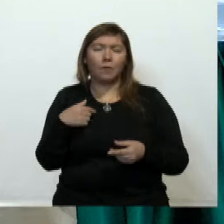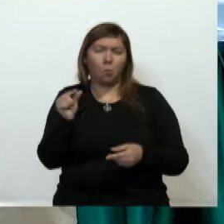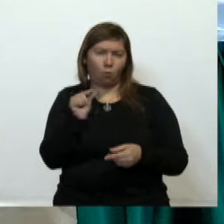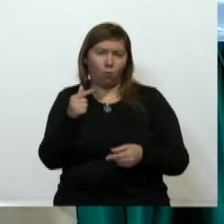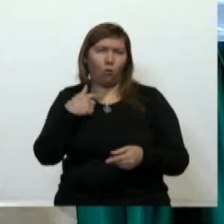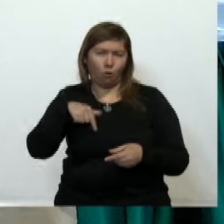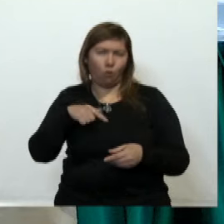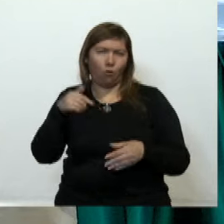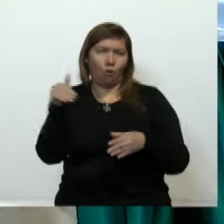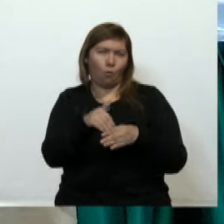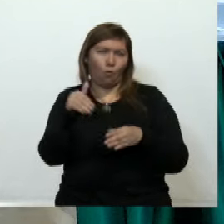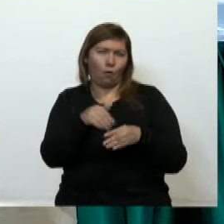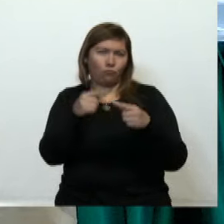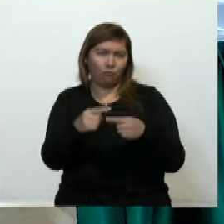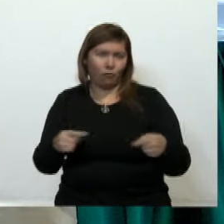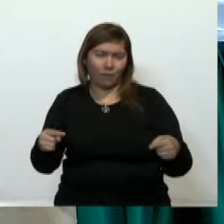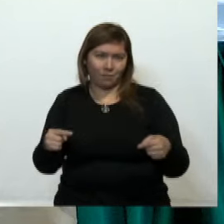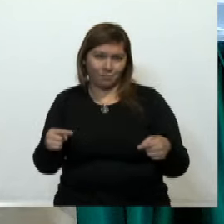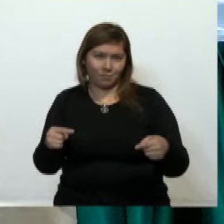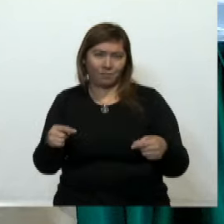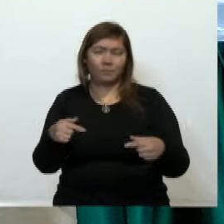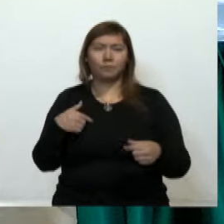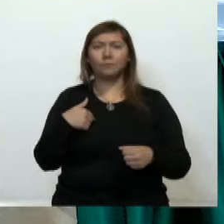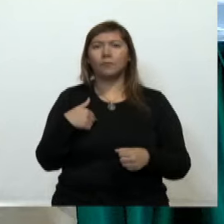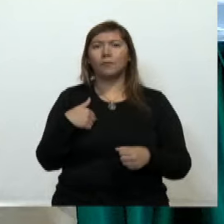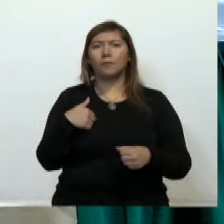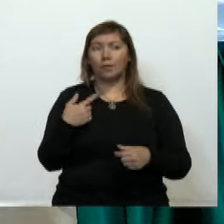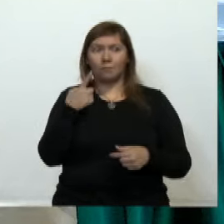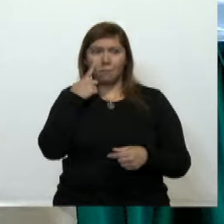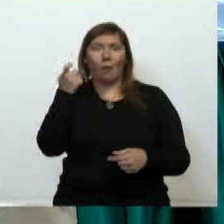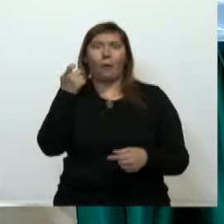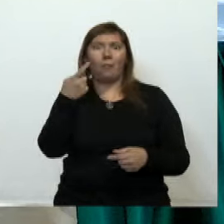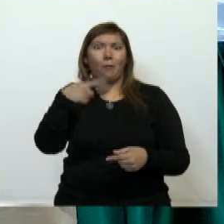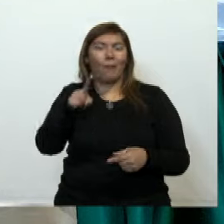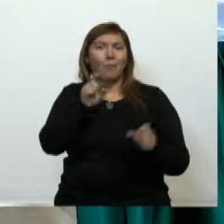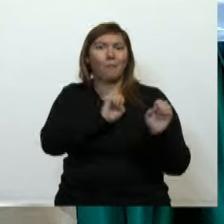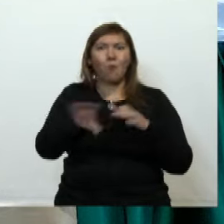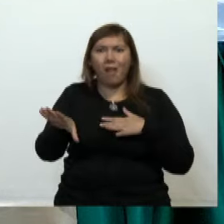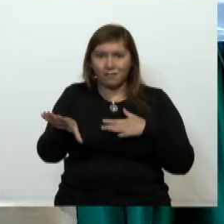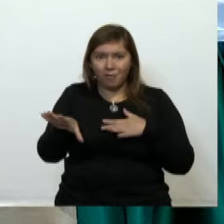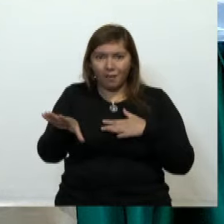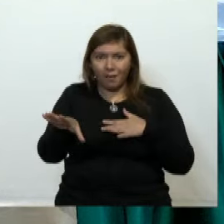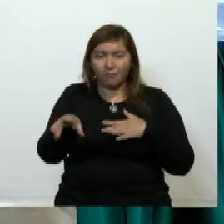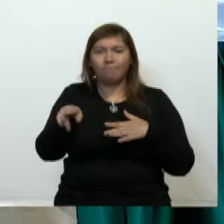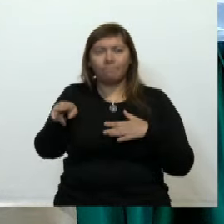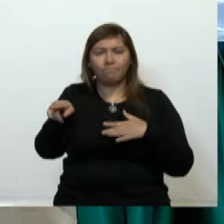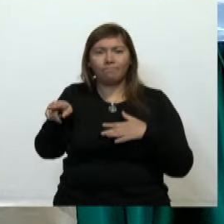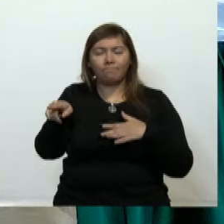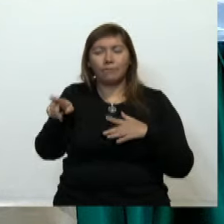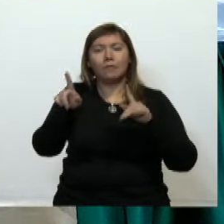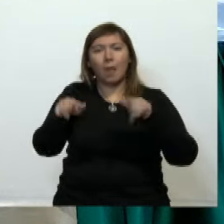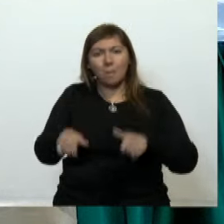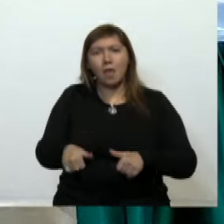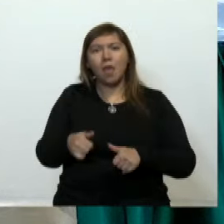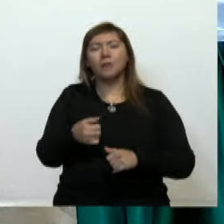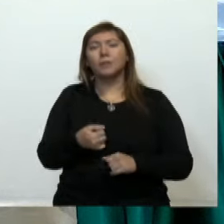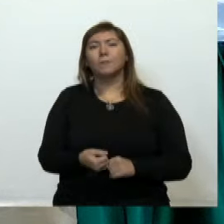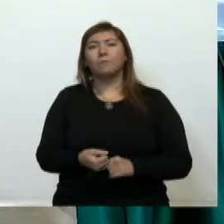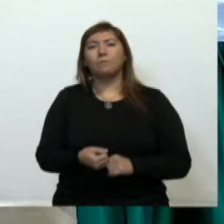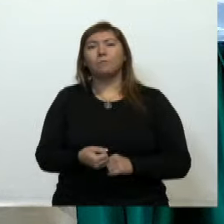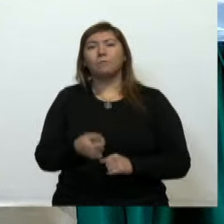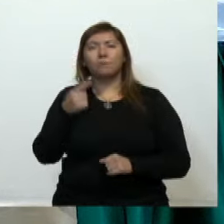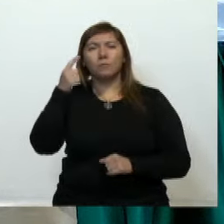cosas y nos damos cuenta cuando nos tenemos que mudar. Pero creo que también tenemos que reconocer